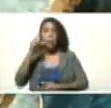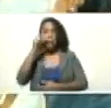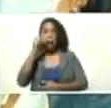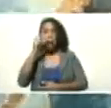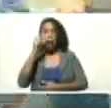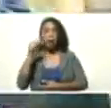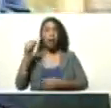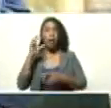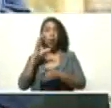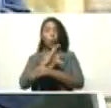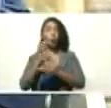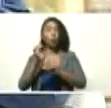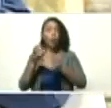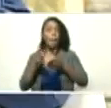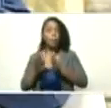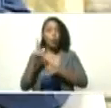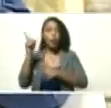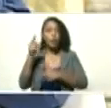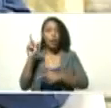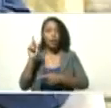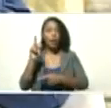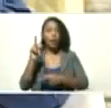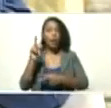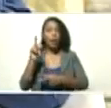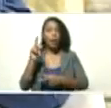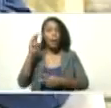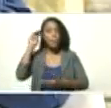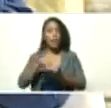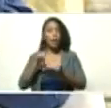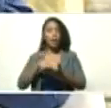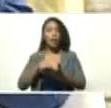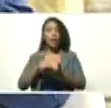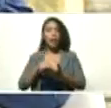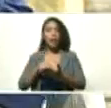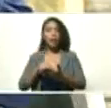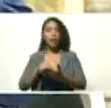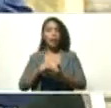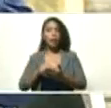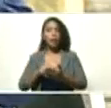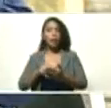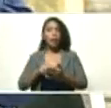Cuba. ¿Y tu madre? De Croacia, de Zagreb. Pueblo de Croacia, de ahí cerca de Barlovento.